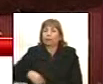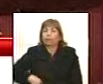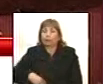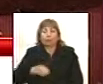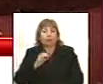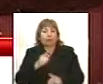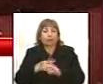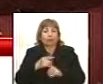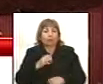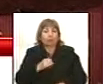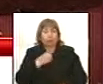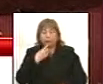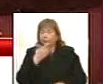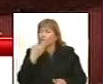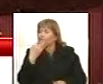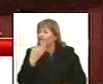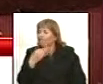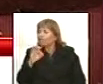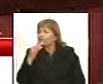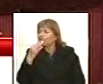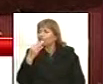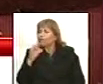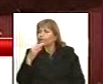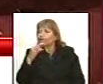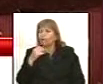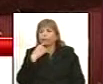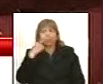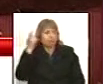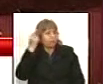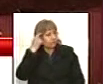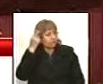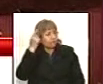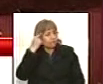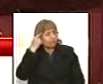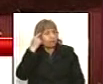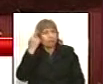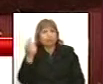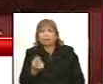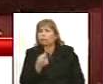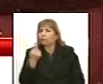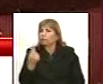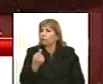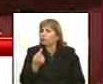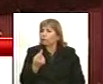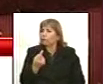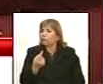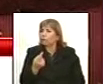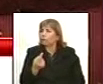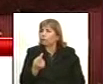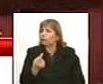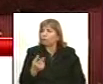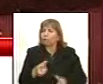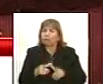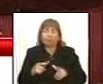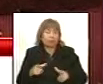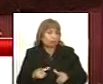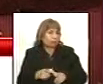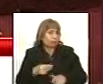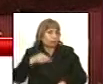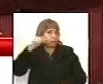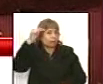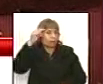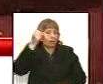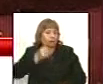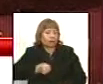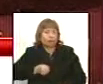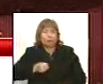exterior, que siempre está pensando no solamente en la zona del norte, del